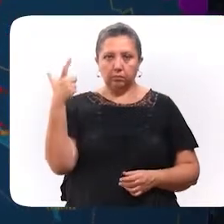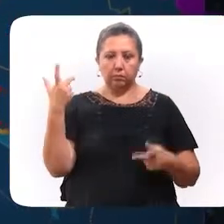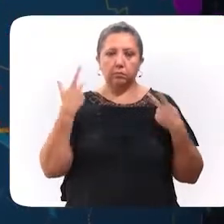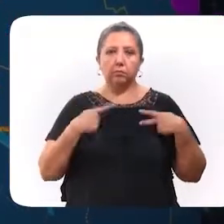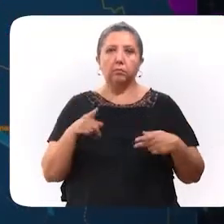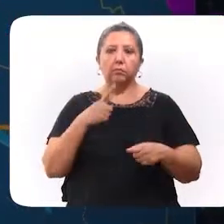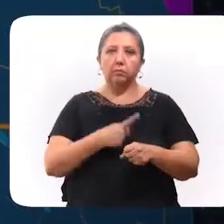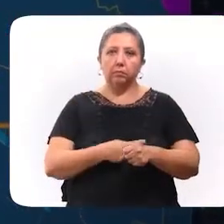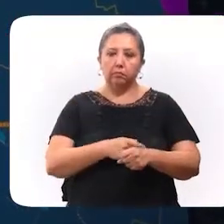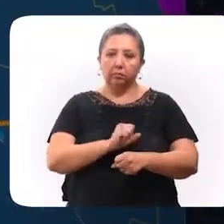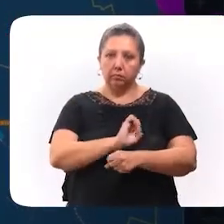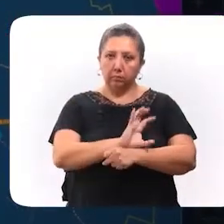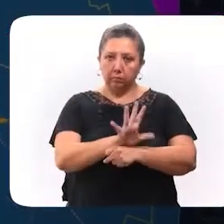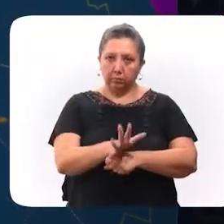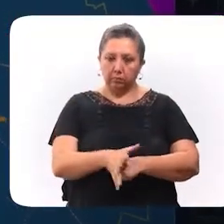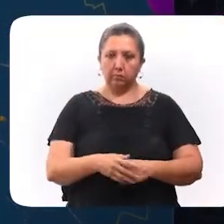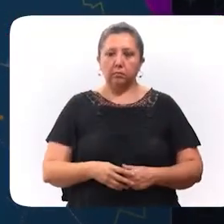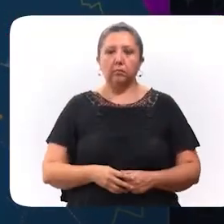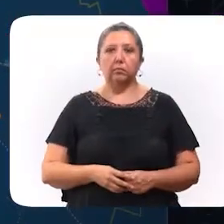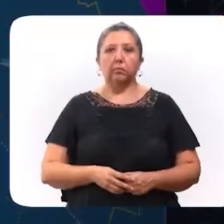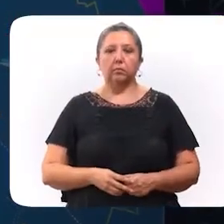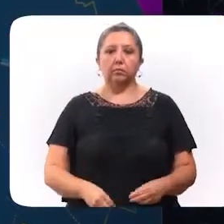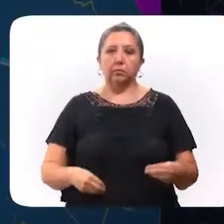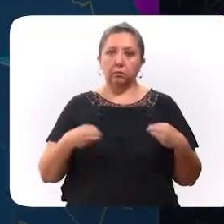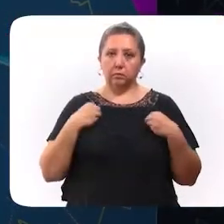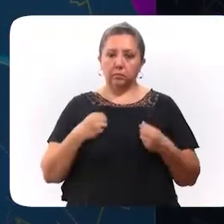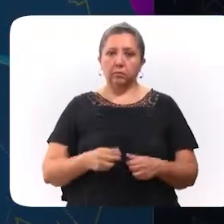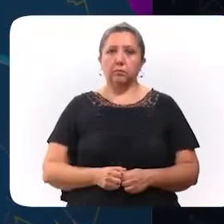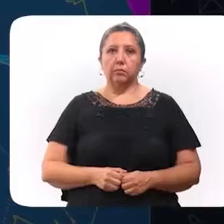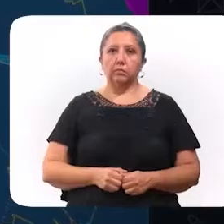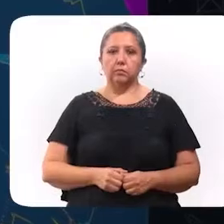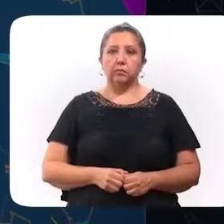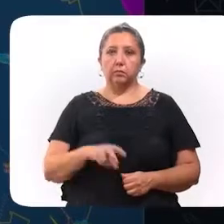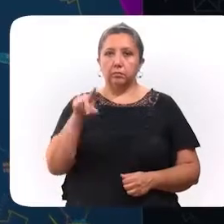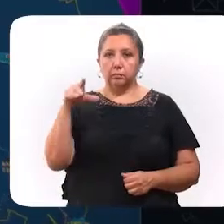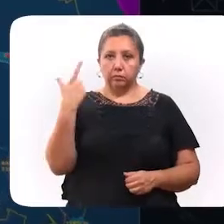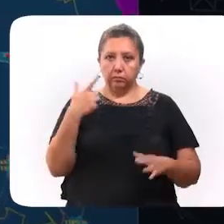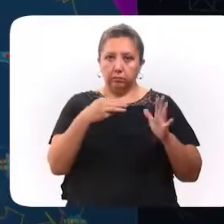48,227 personas contagiadas de coronavirus, que viven